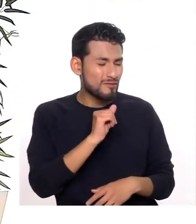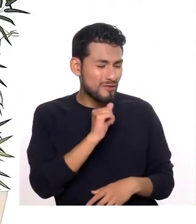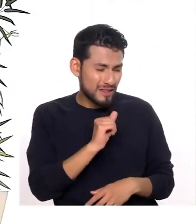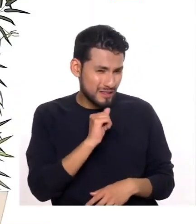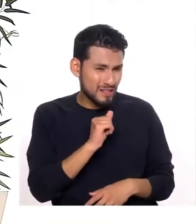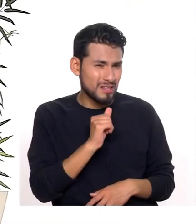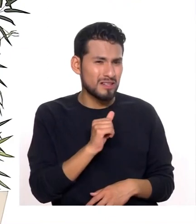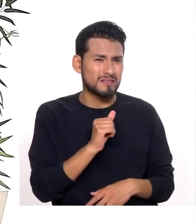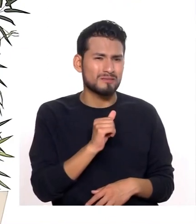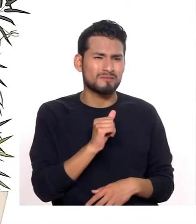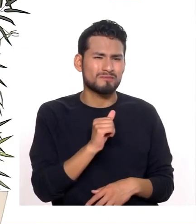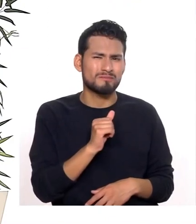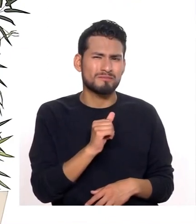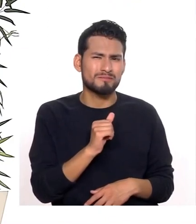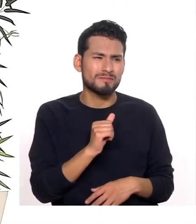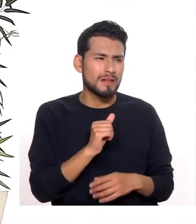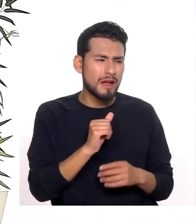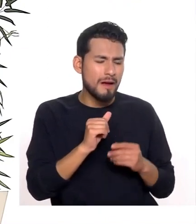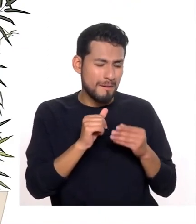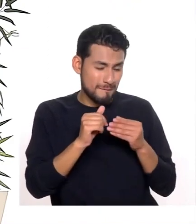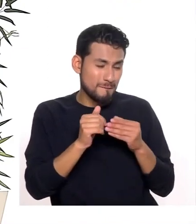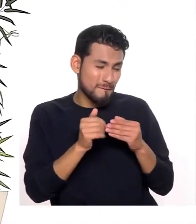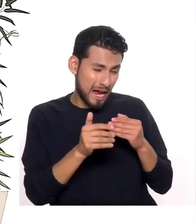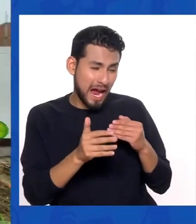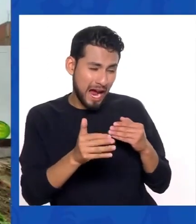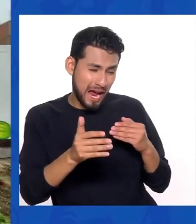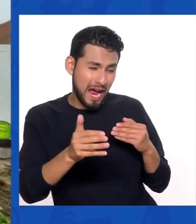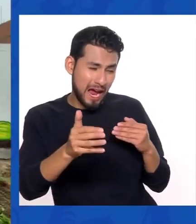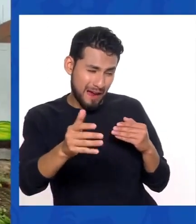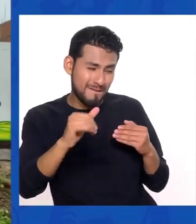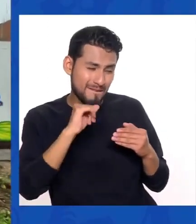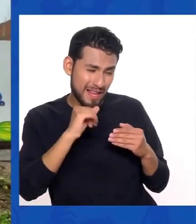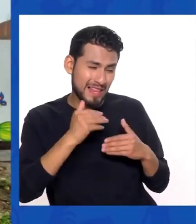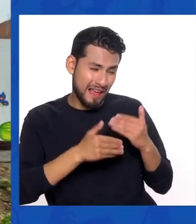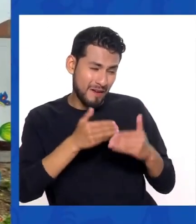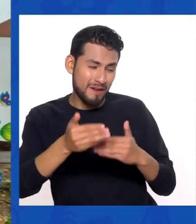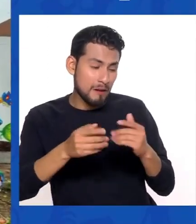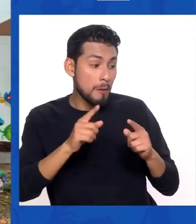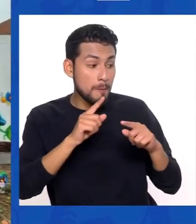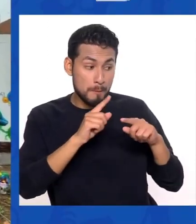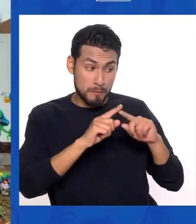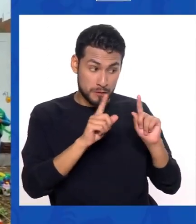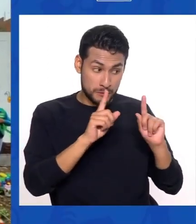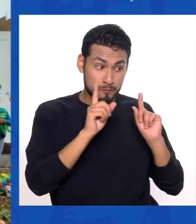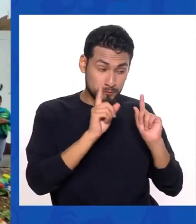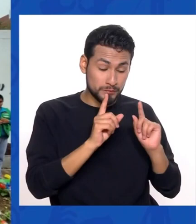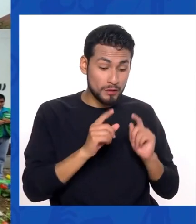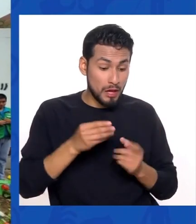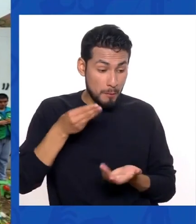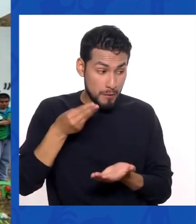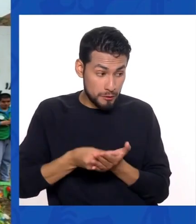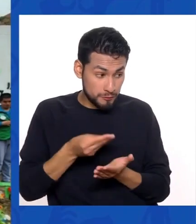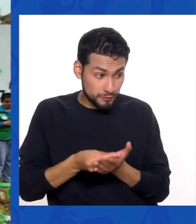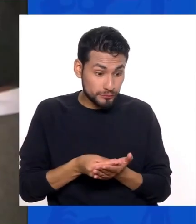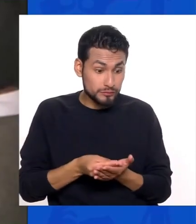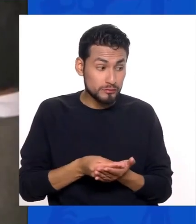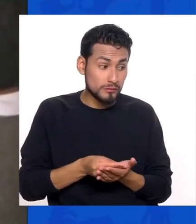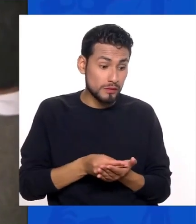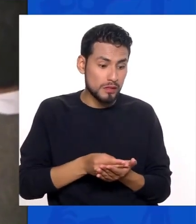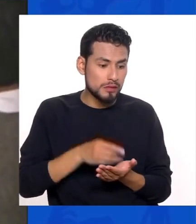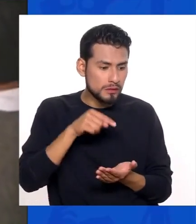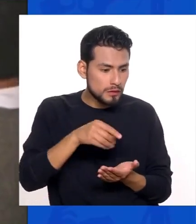falta todavía un buen trecho avanzar, pero como digo, si es que los presupuestos